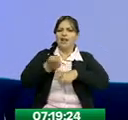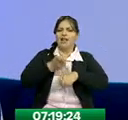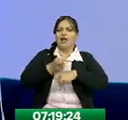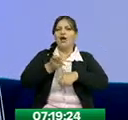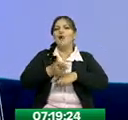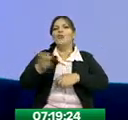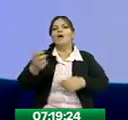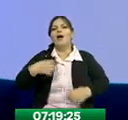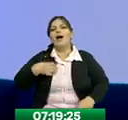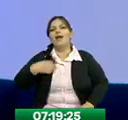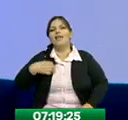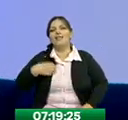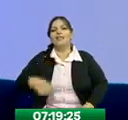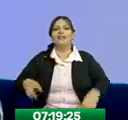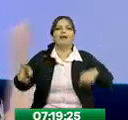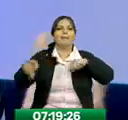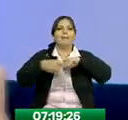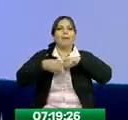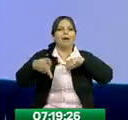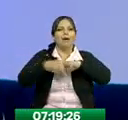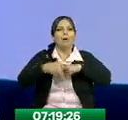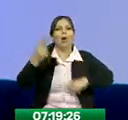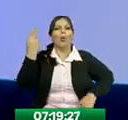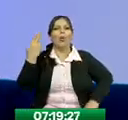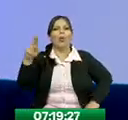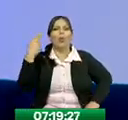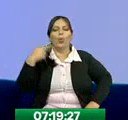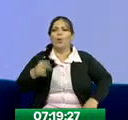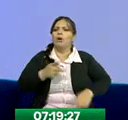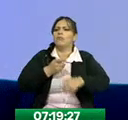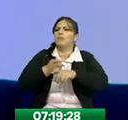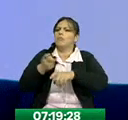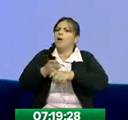Uruguay, pero la idea es justamente unirnos los más que podamos